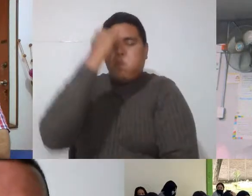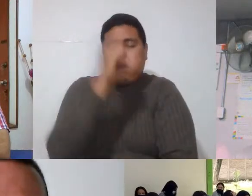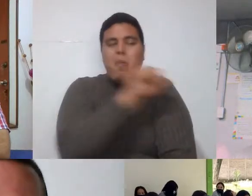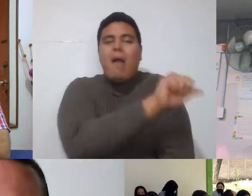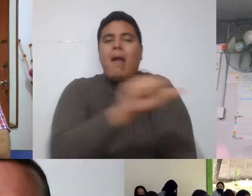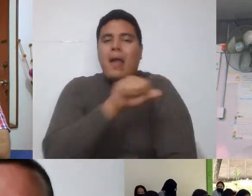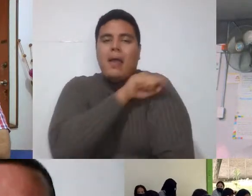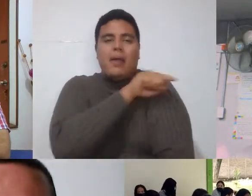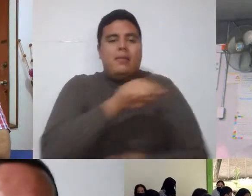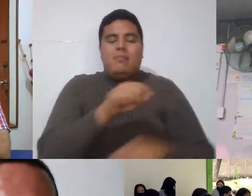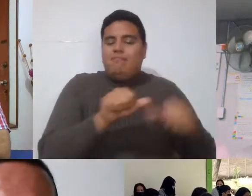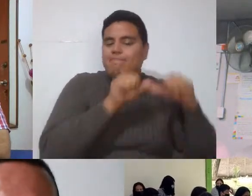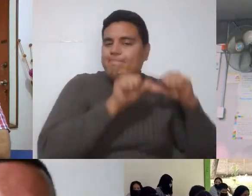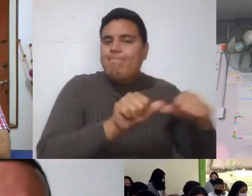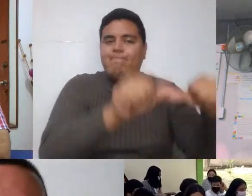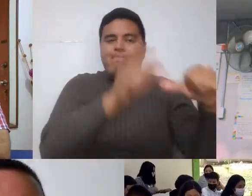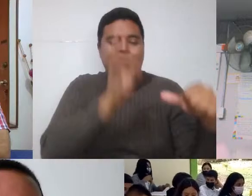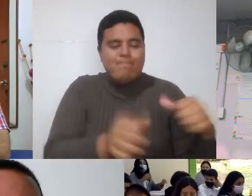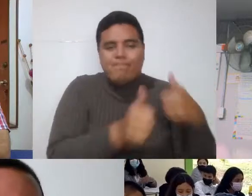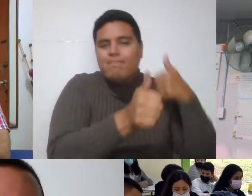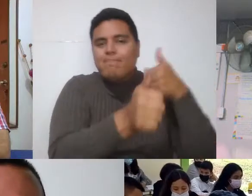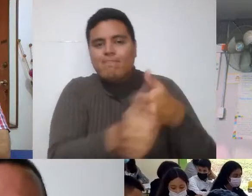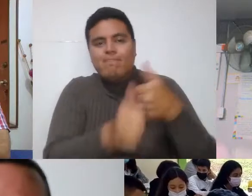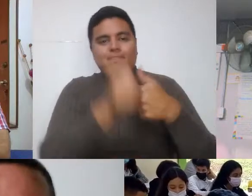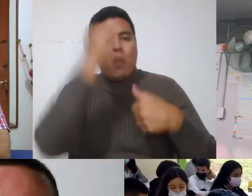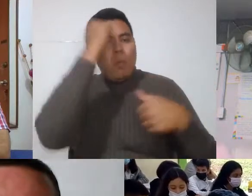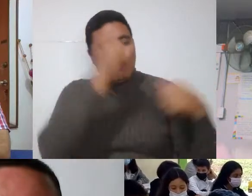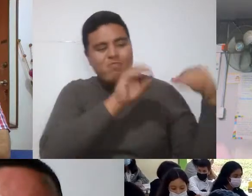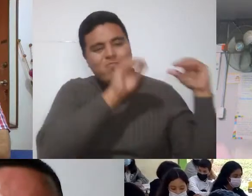acompañamiento permanente a los maestros en formación y